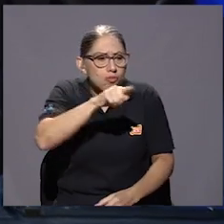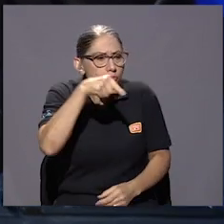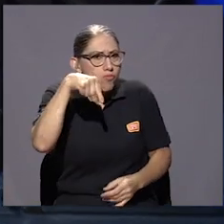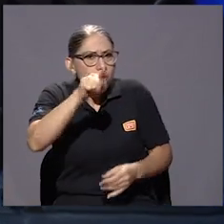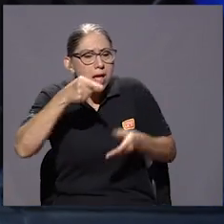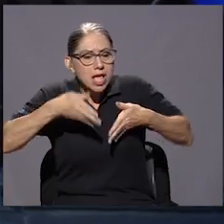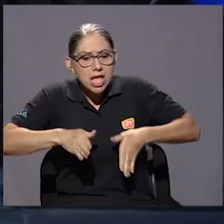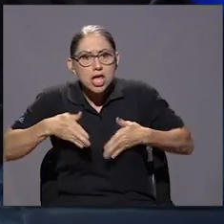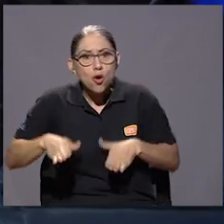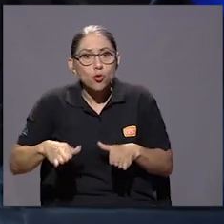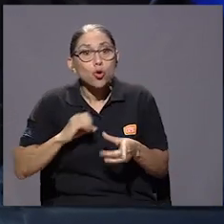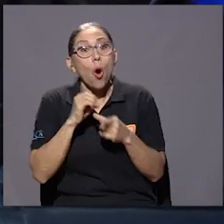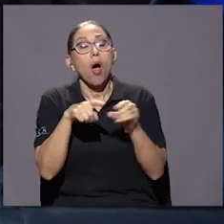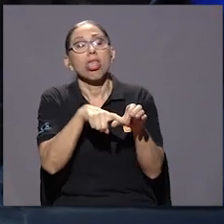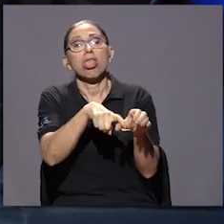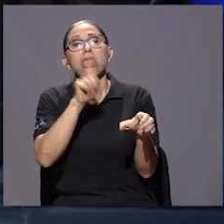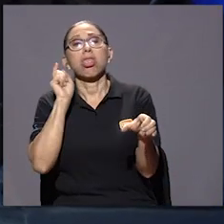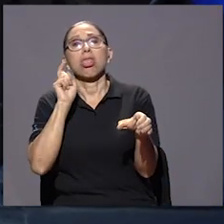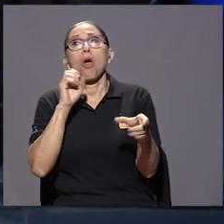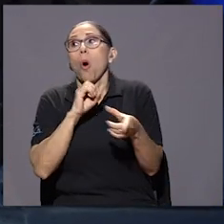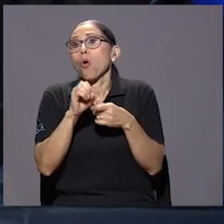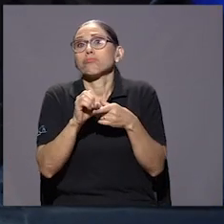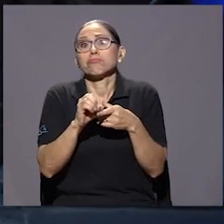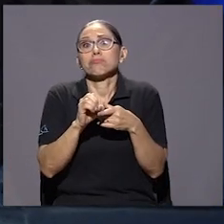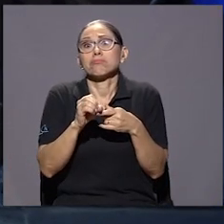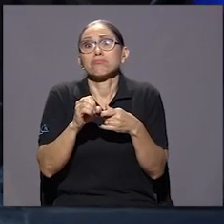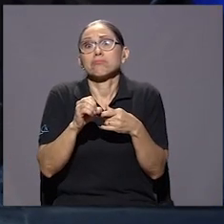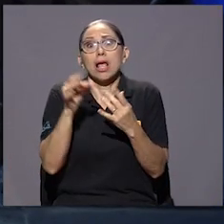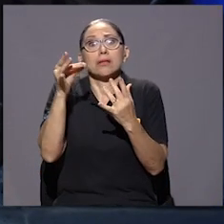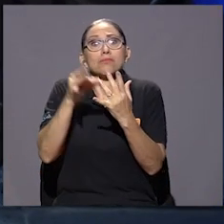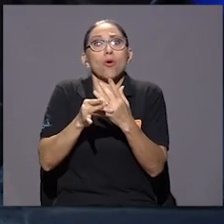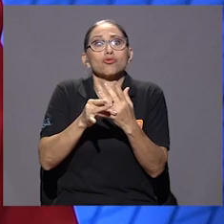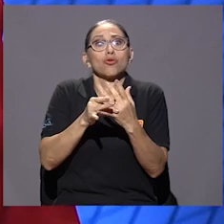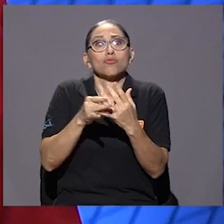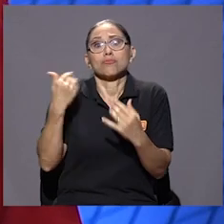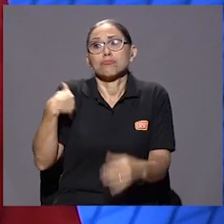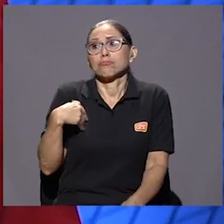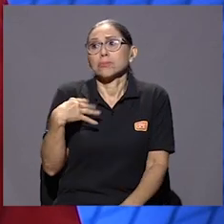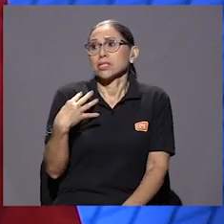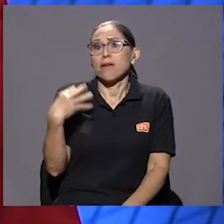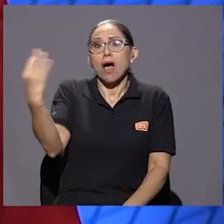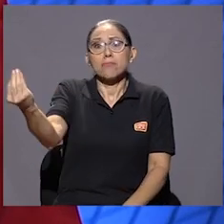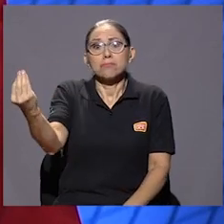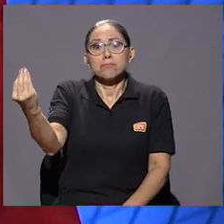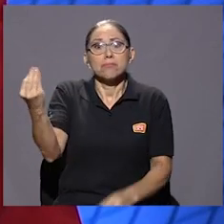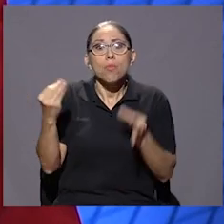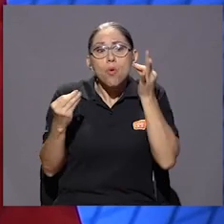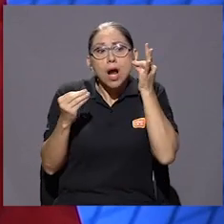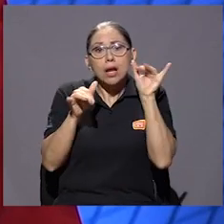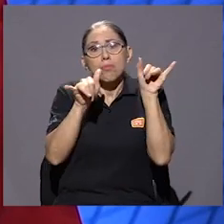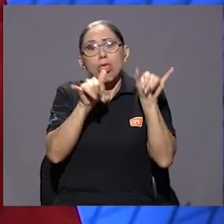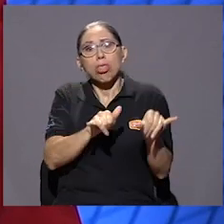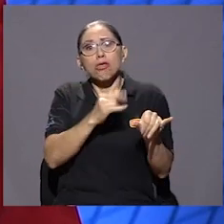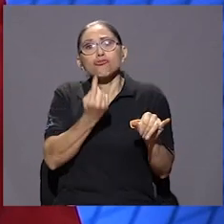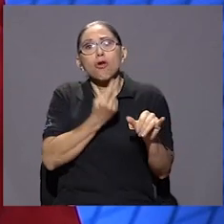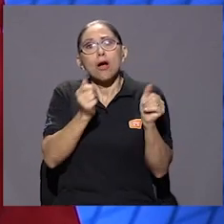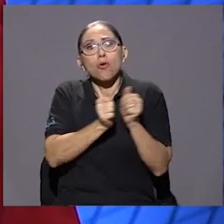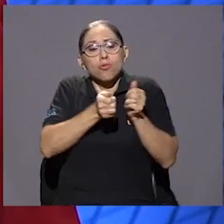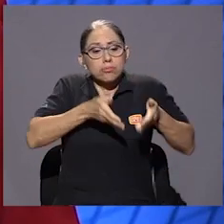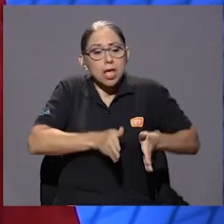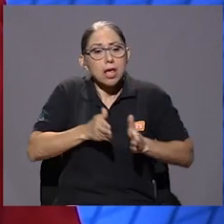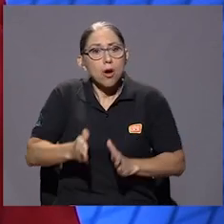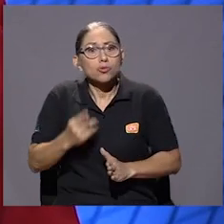abandono, ausencia. Un buen día el esposo se va y la esposa queda con los niños y tiene que ver qué hace.